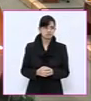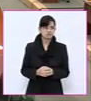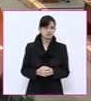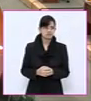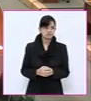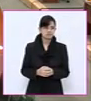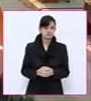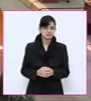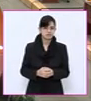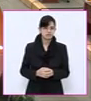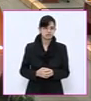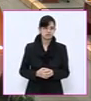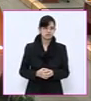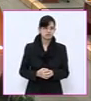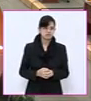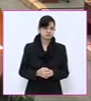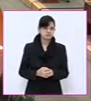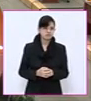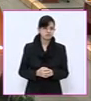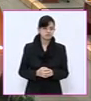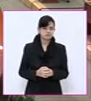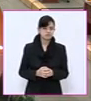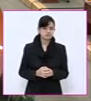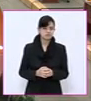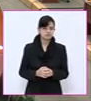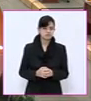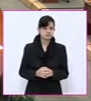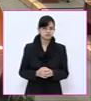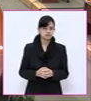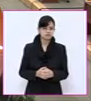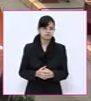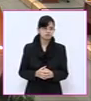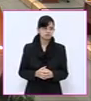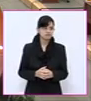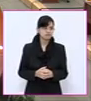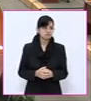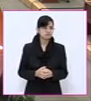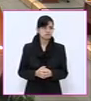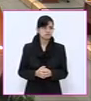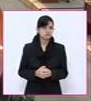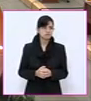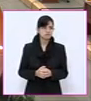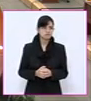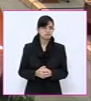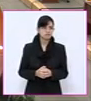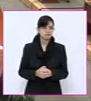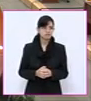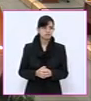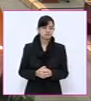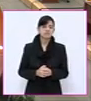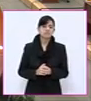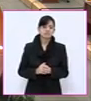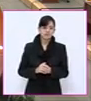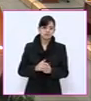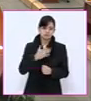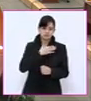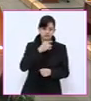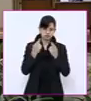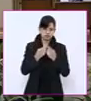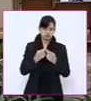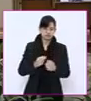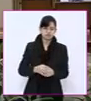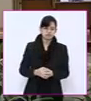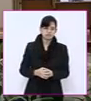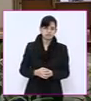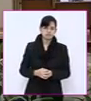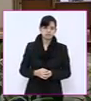subordinación, y es lo que hay que evitar. Este presidente, lo hemos dicho, es autoritario, quiere que todos le rindan